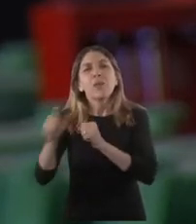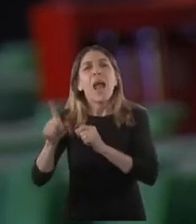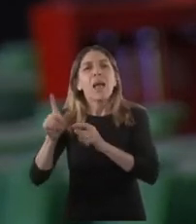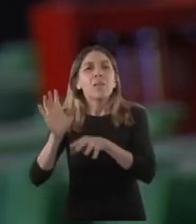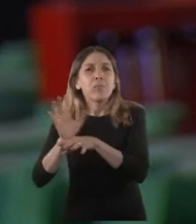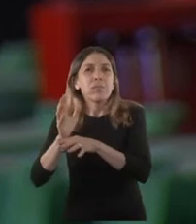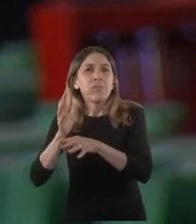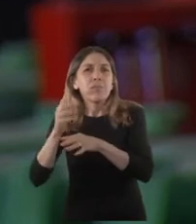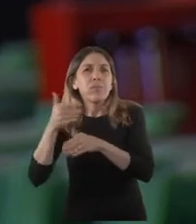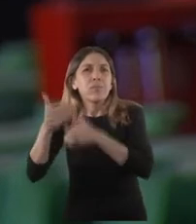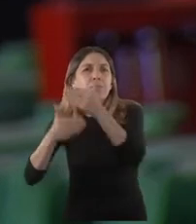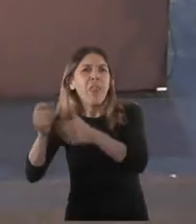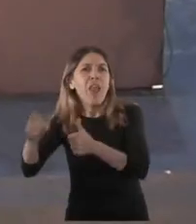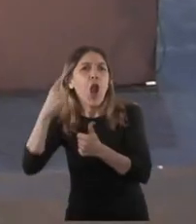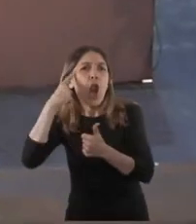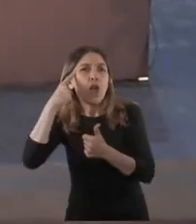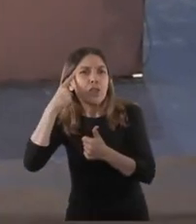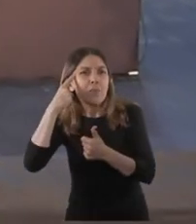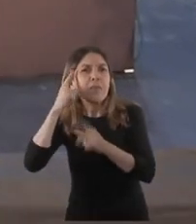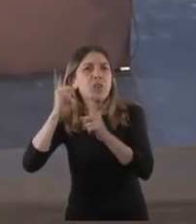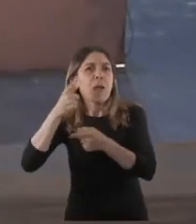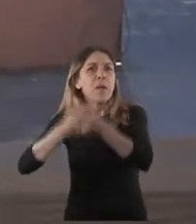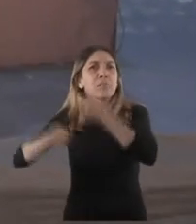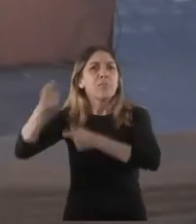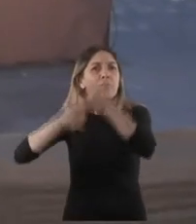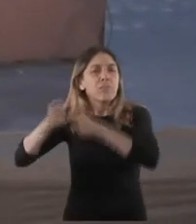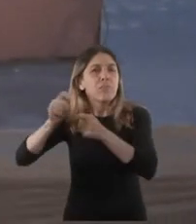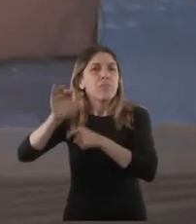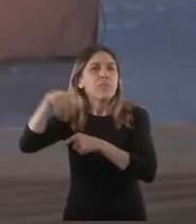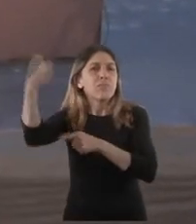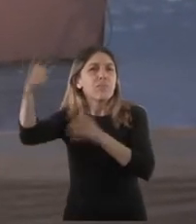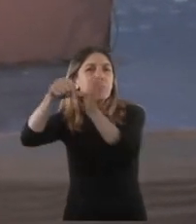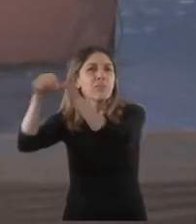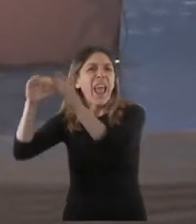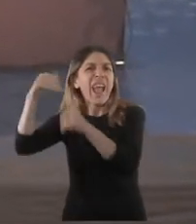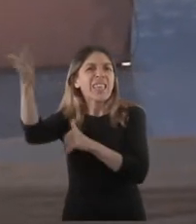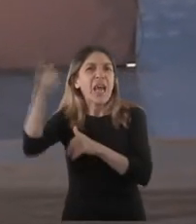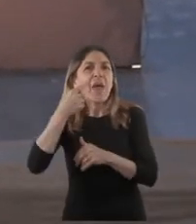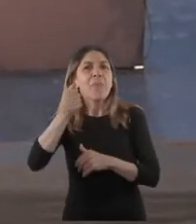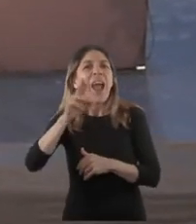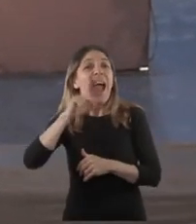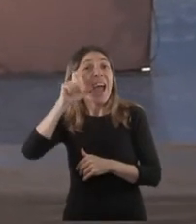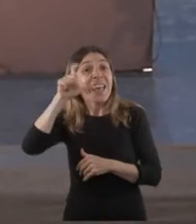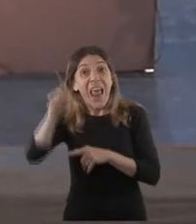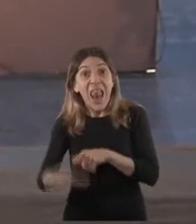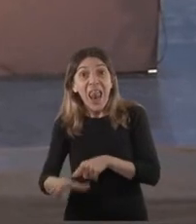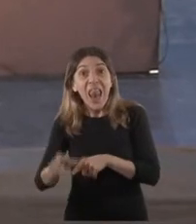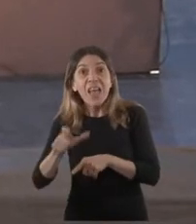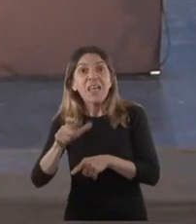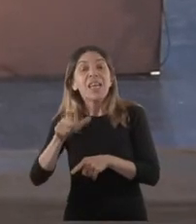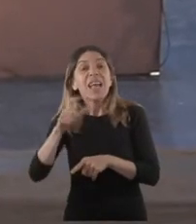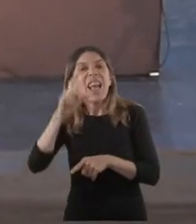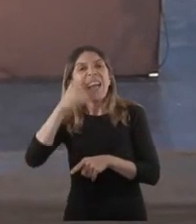Conocimiento y Gestión Comercial Externa, Ariel Esteban Yale.